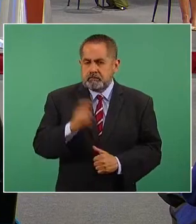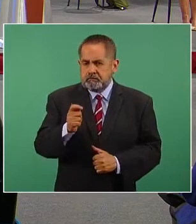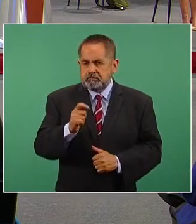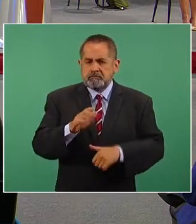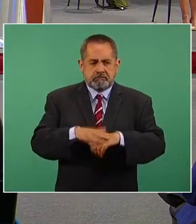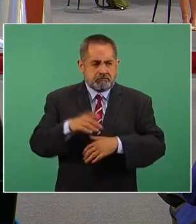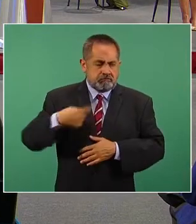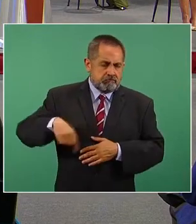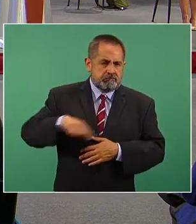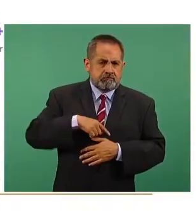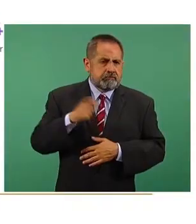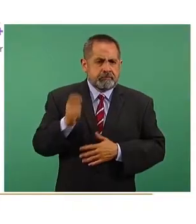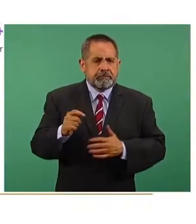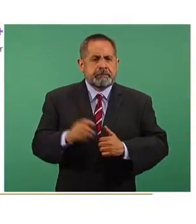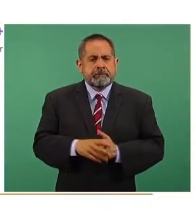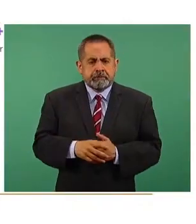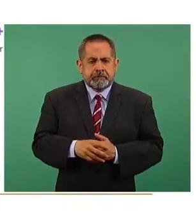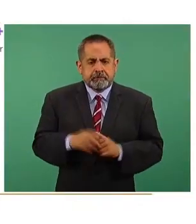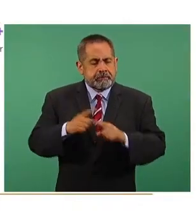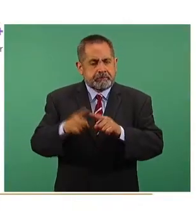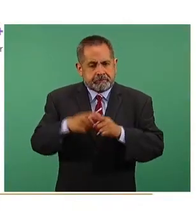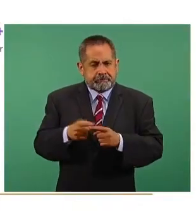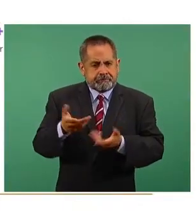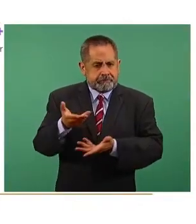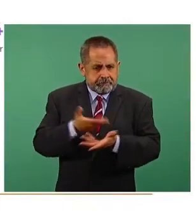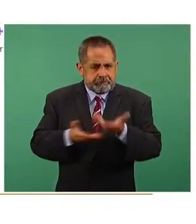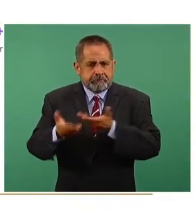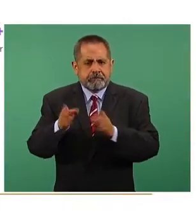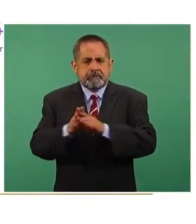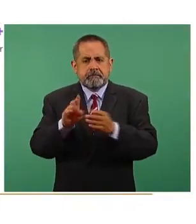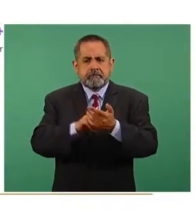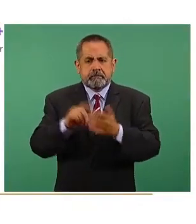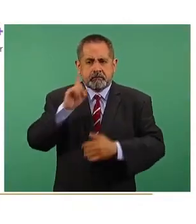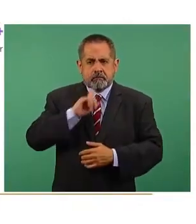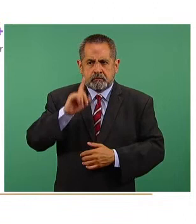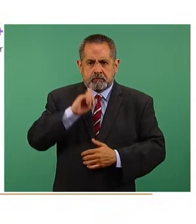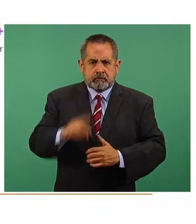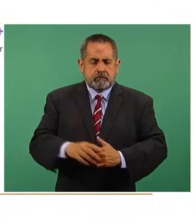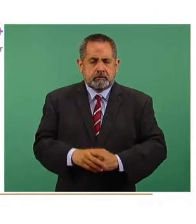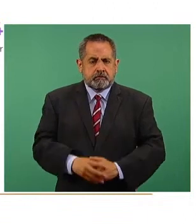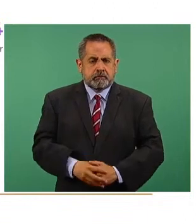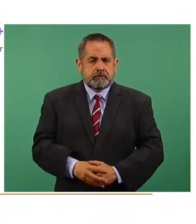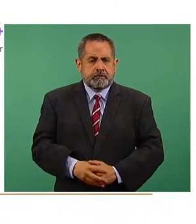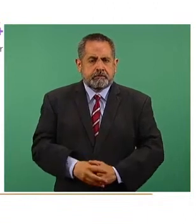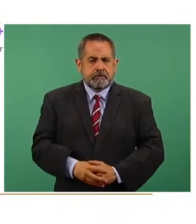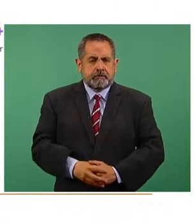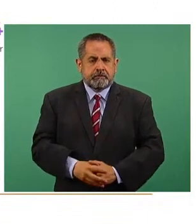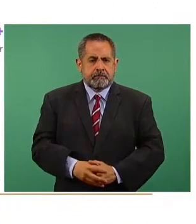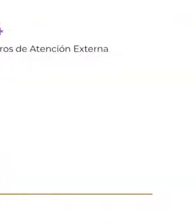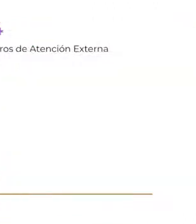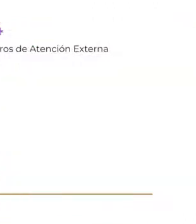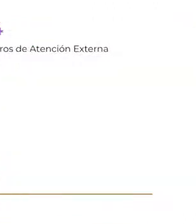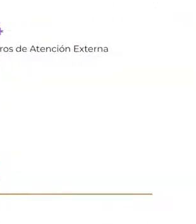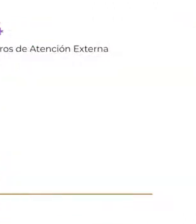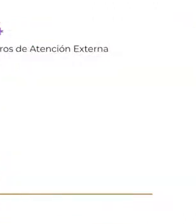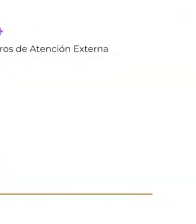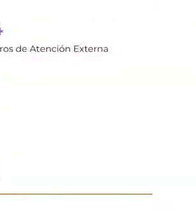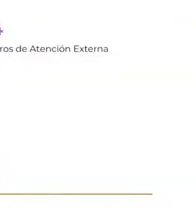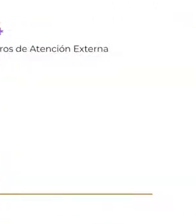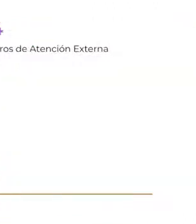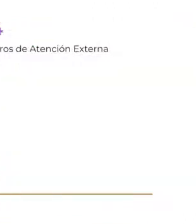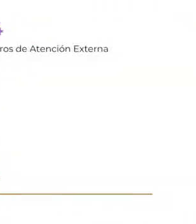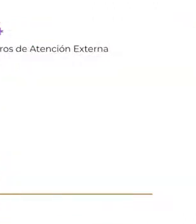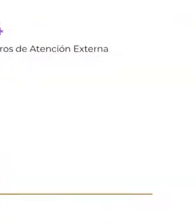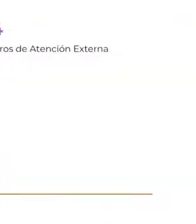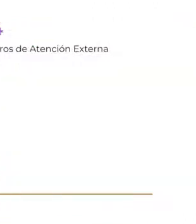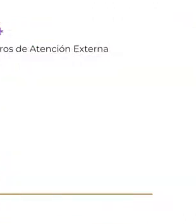hemos fortalecido los servicios para las mujeres. Hay un programa muy interesante que tiene